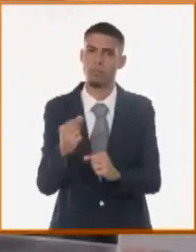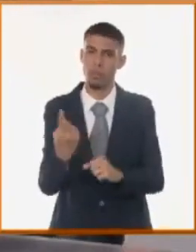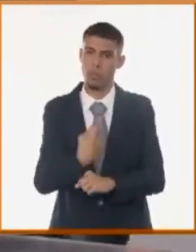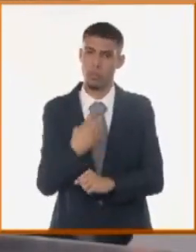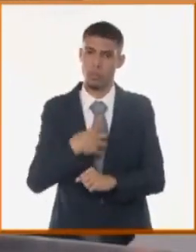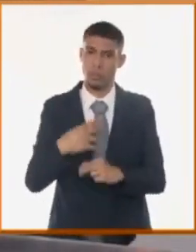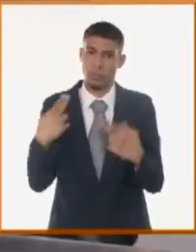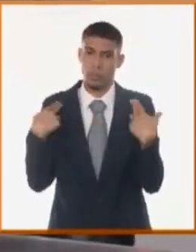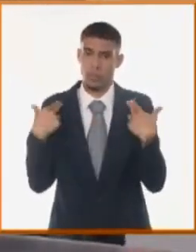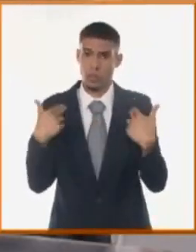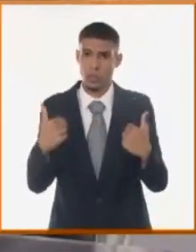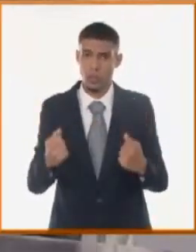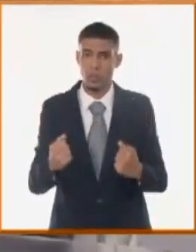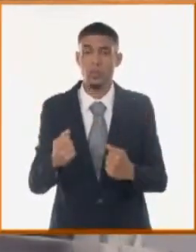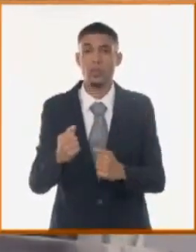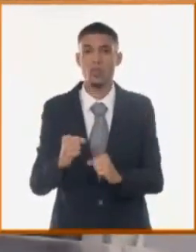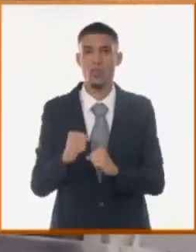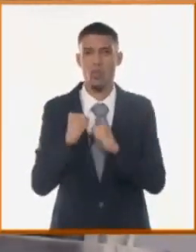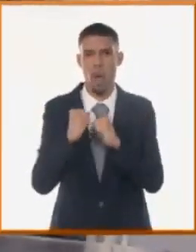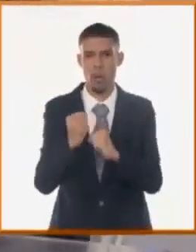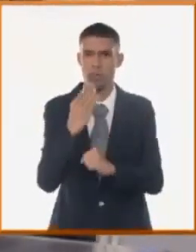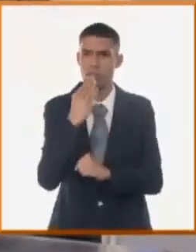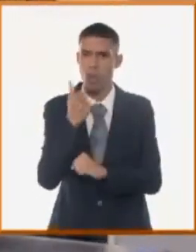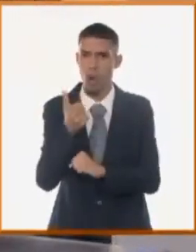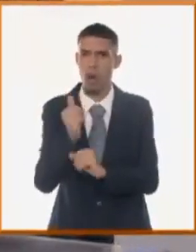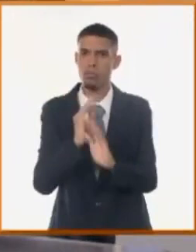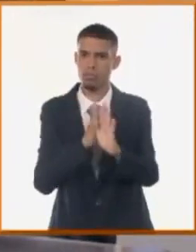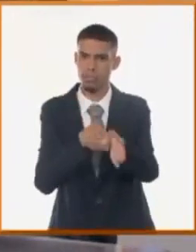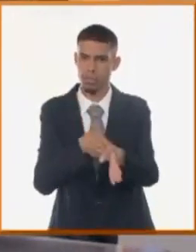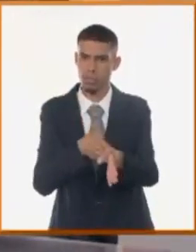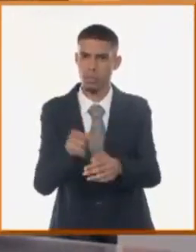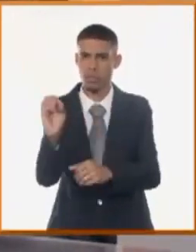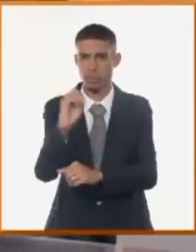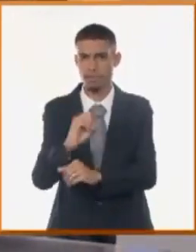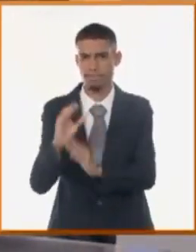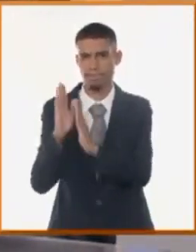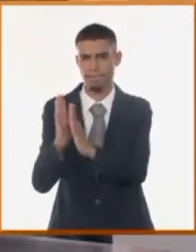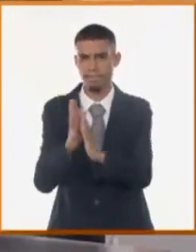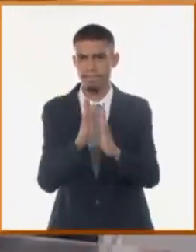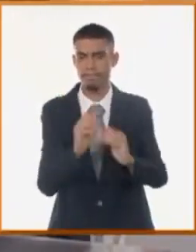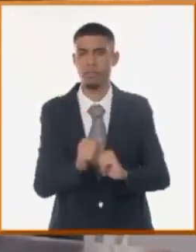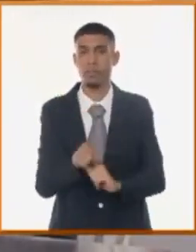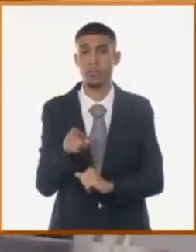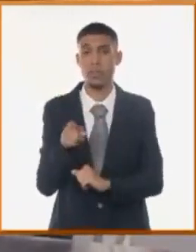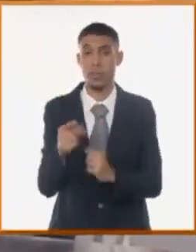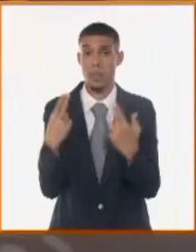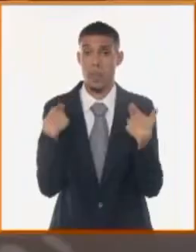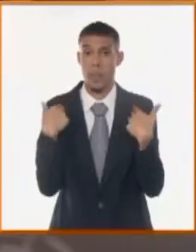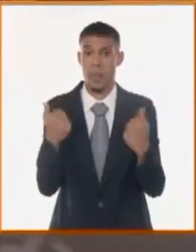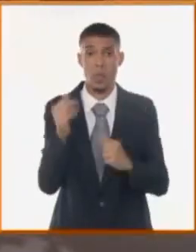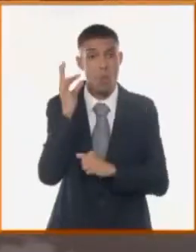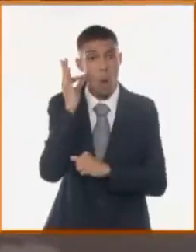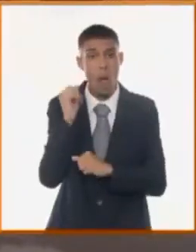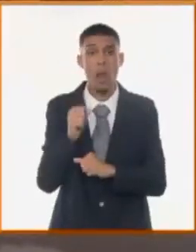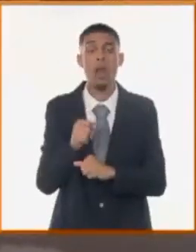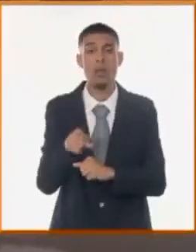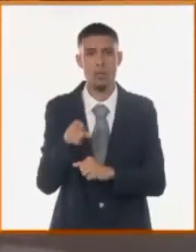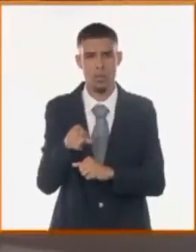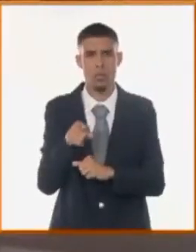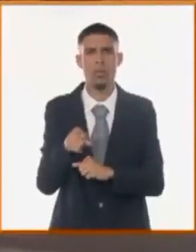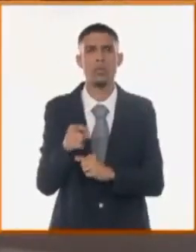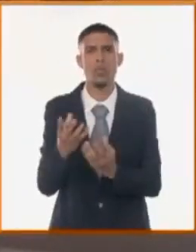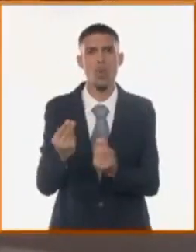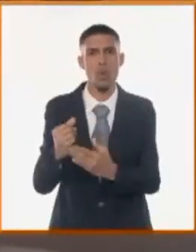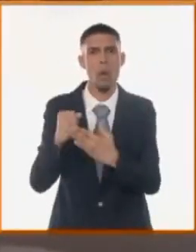compañera Ariadne es una persona que ha asumido ese reto y que nos ha sabido aglutinar